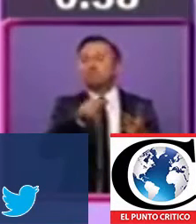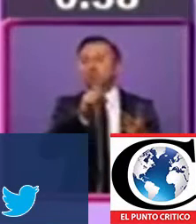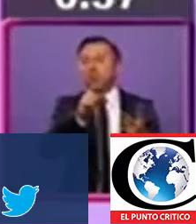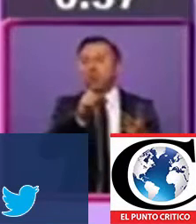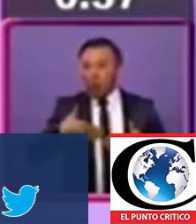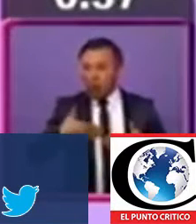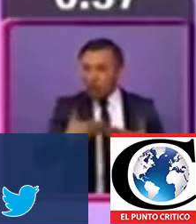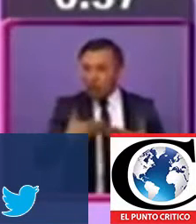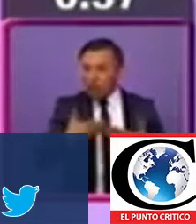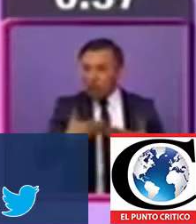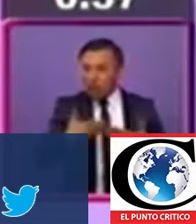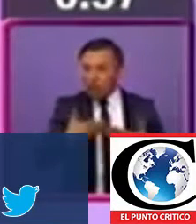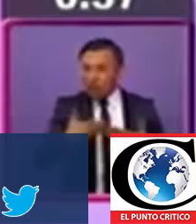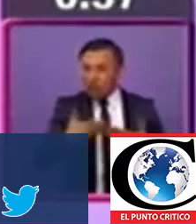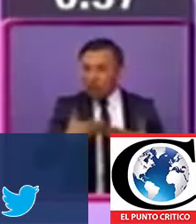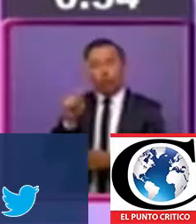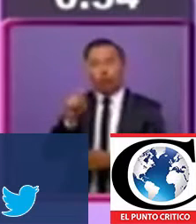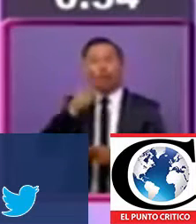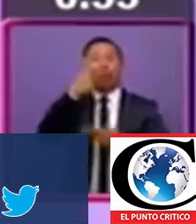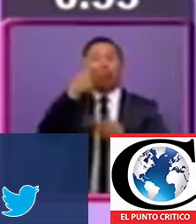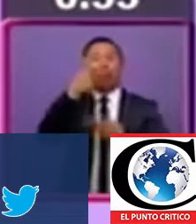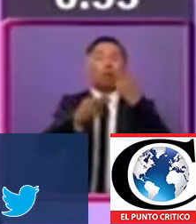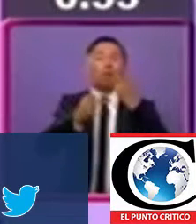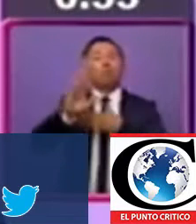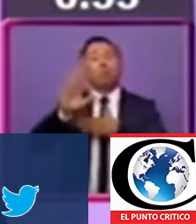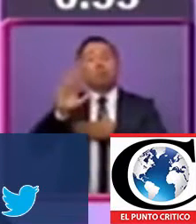tiene uno un crédito para vivienda,